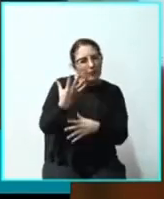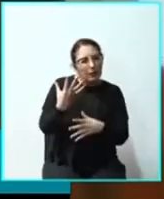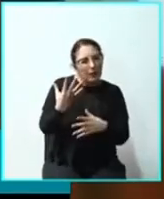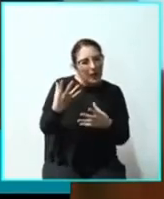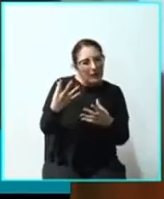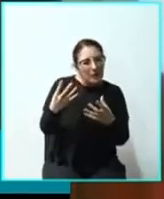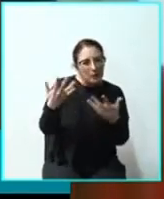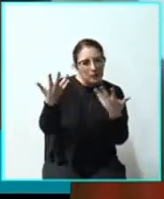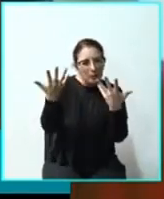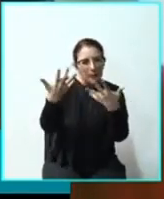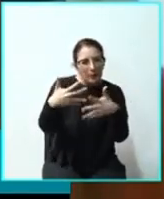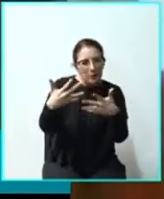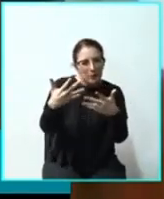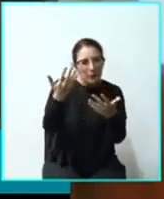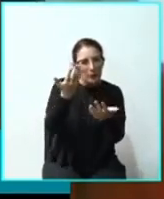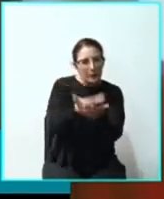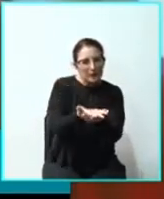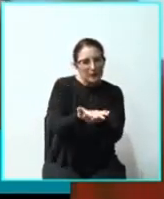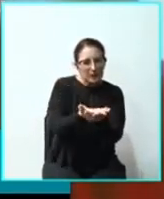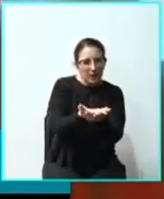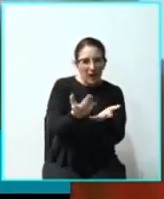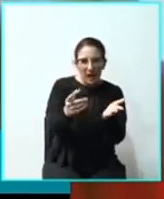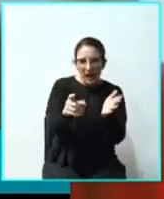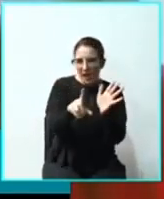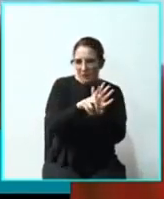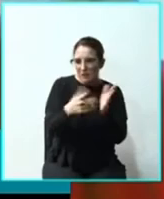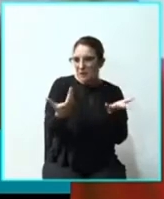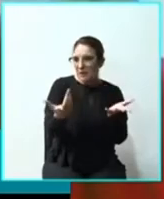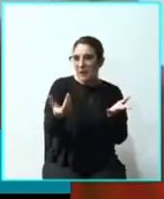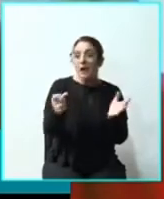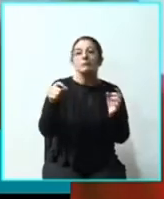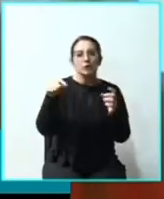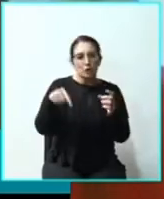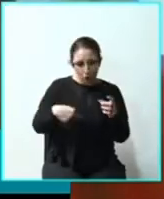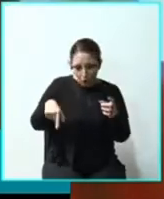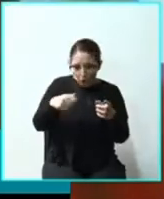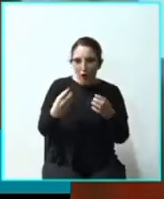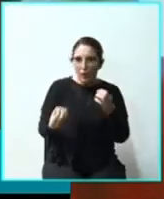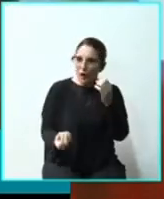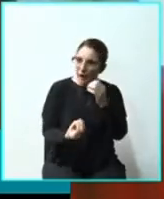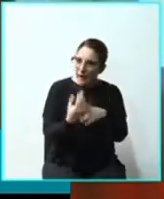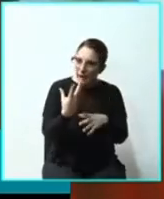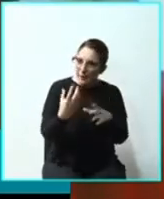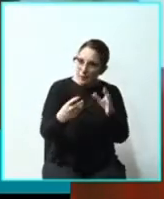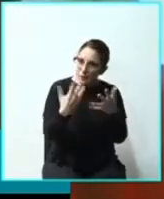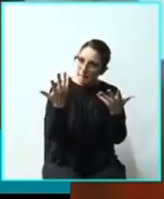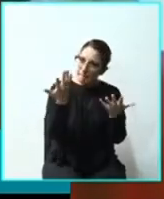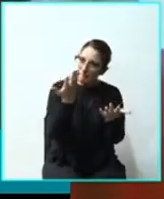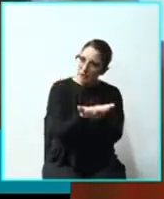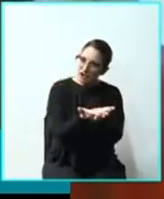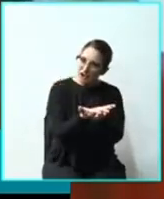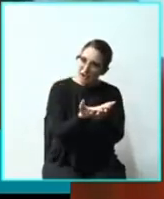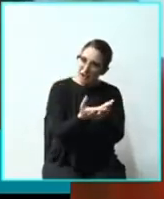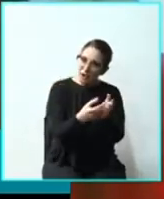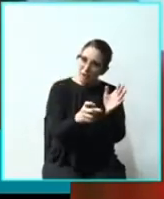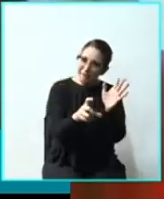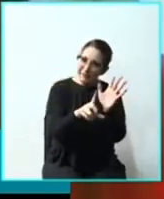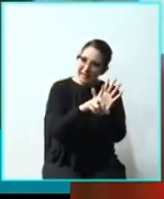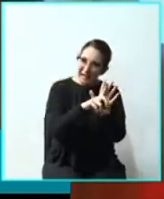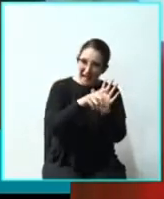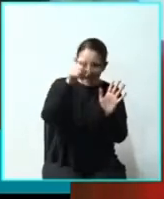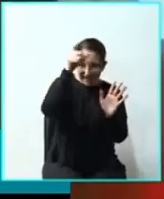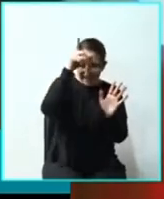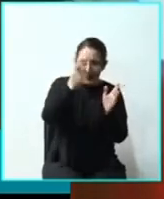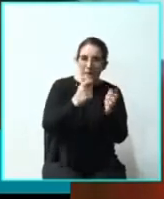un sistema de nada. Hicimos un proyecto que reforma la Ley de Seguridad Pública, haciendo lo